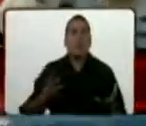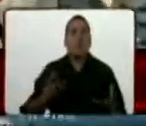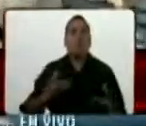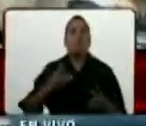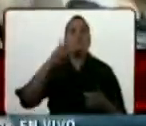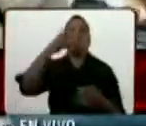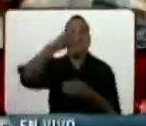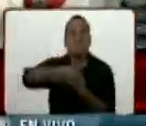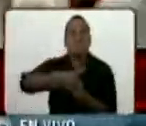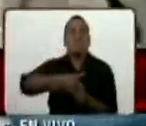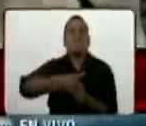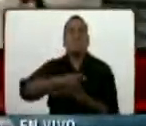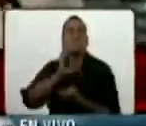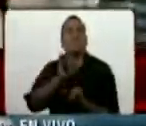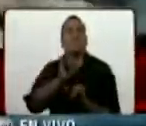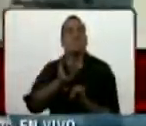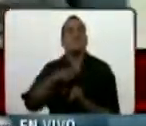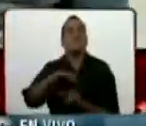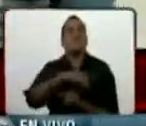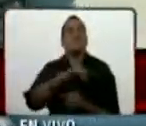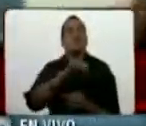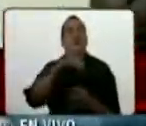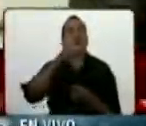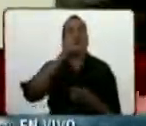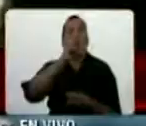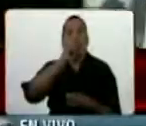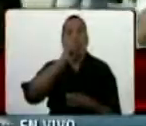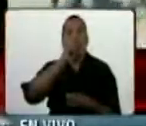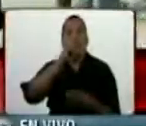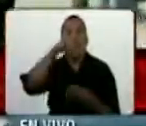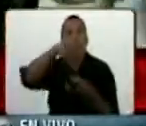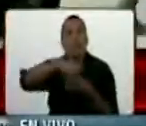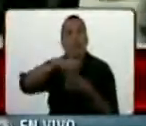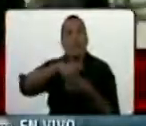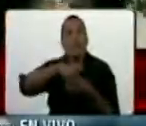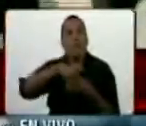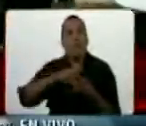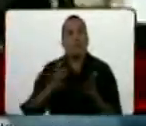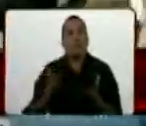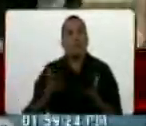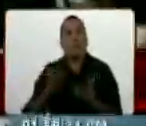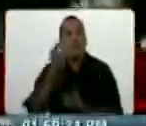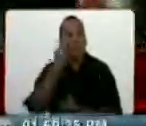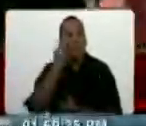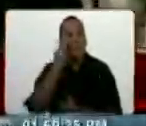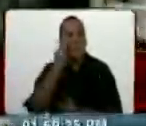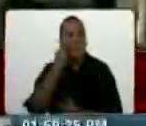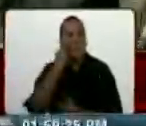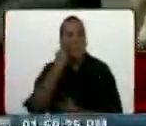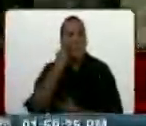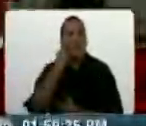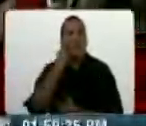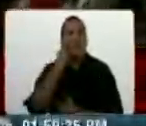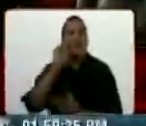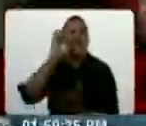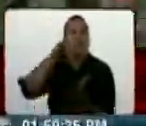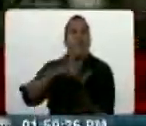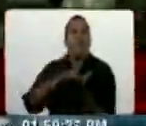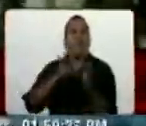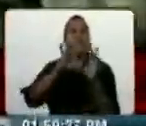electoral donde Nicolás Maduro va a ejercer su derecho constitucional a voto. Vemos allí el arribo de los representantes de la